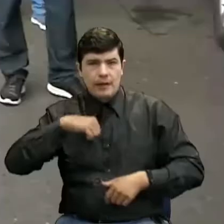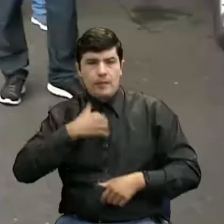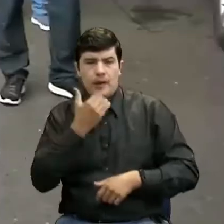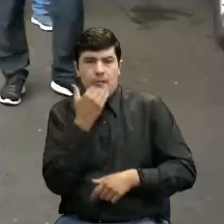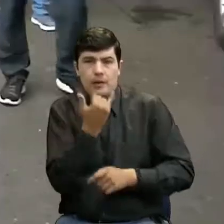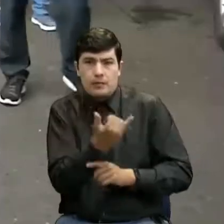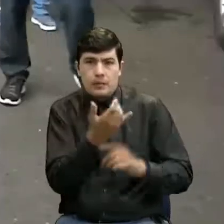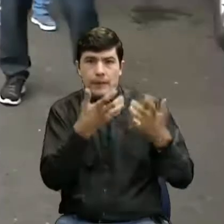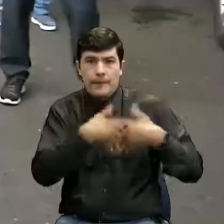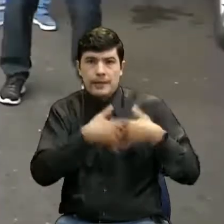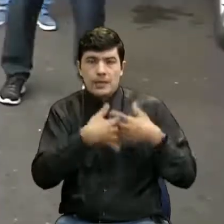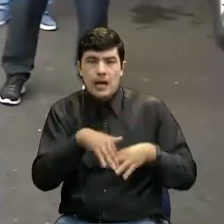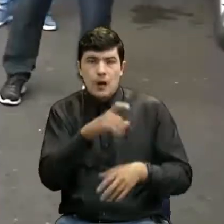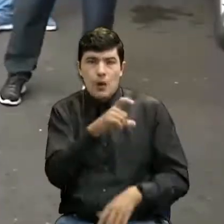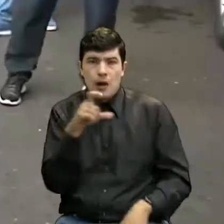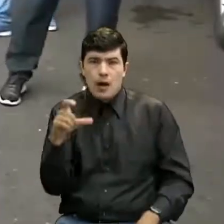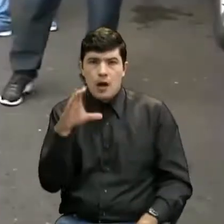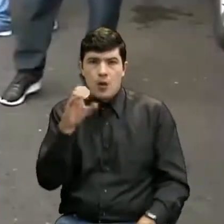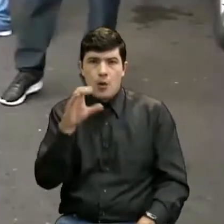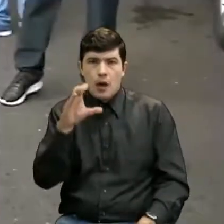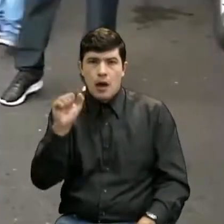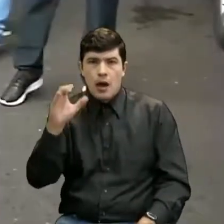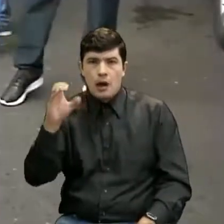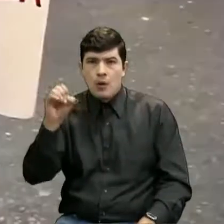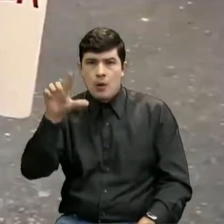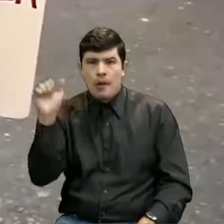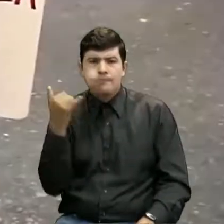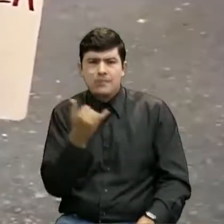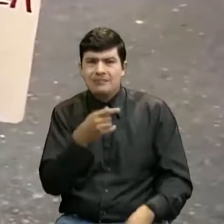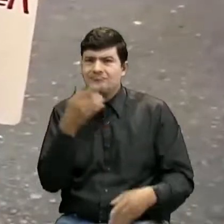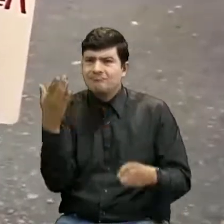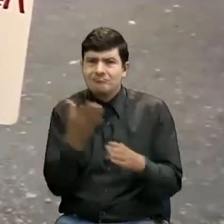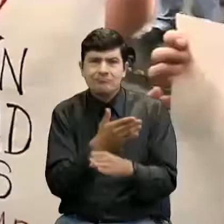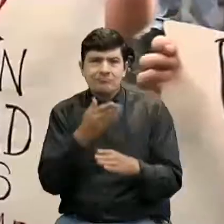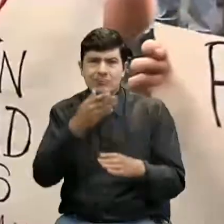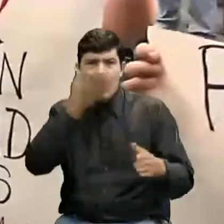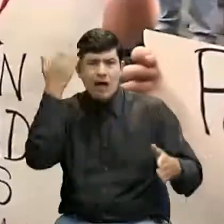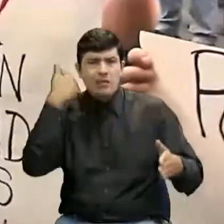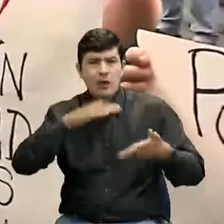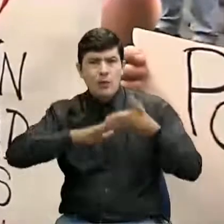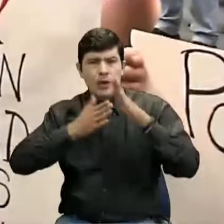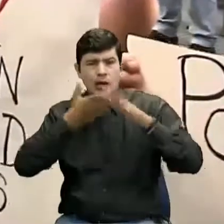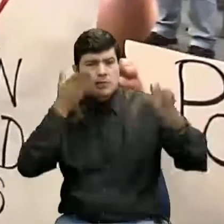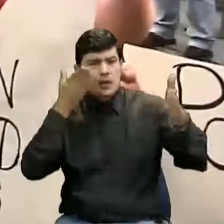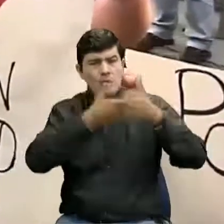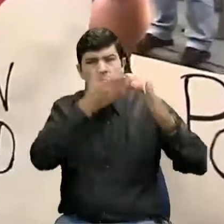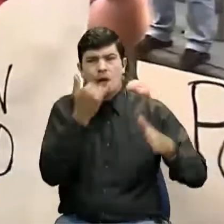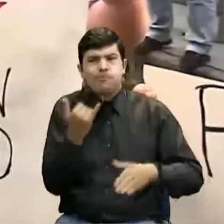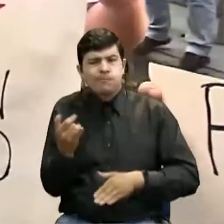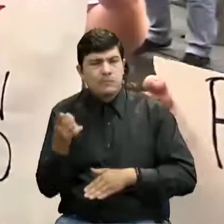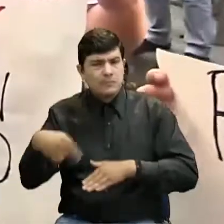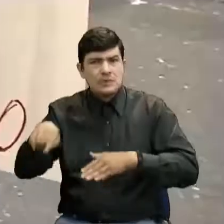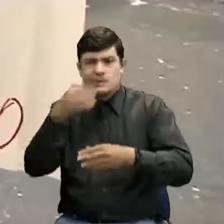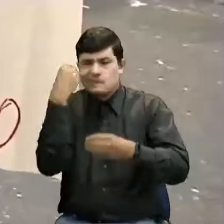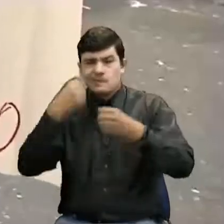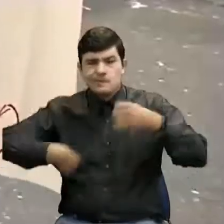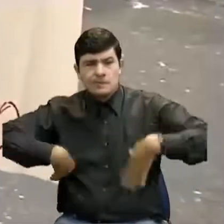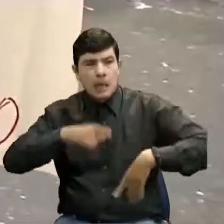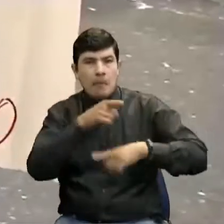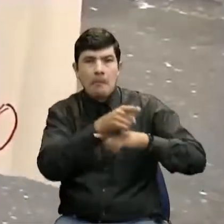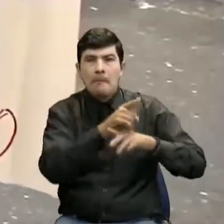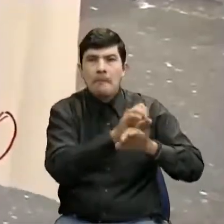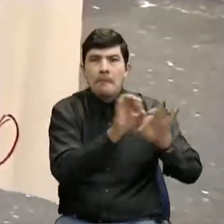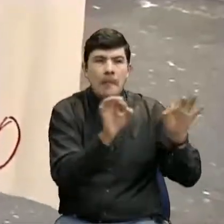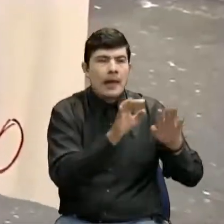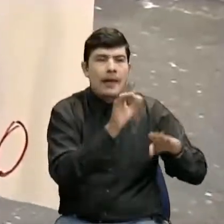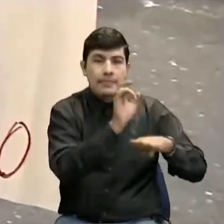salud y los informales también se hicieron presentes quienes en medio de la jornada denunciaron problemas en el sistema la falta de ayudas durante